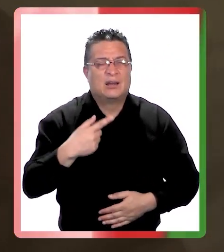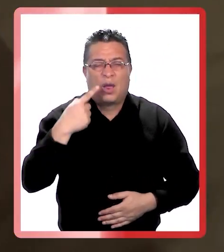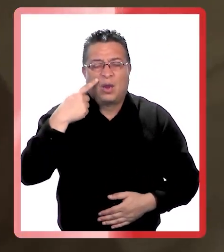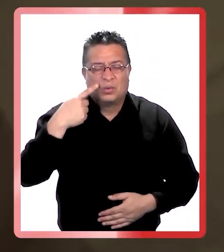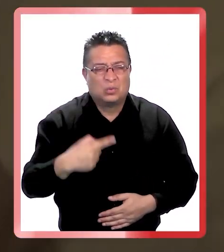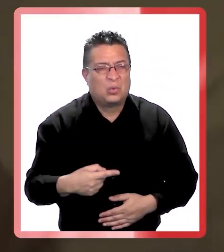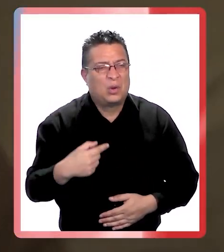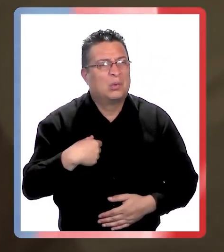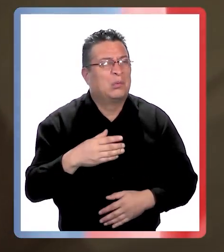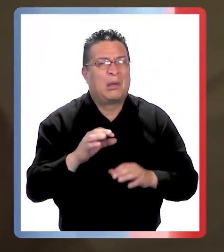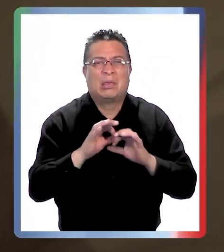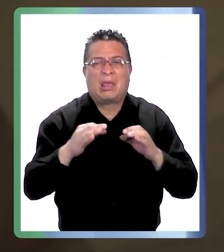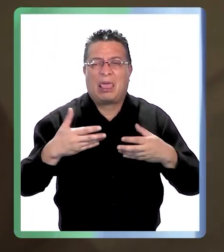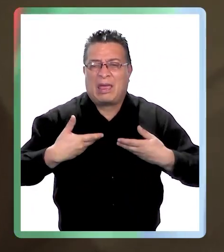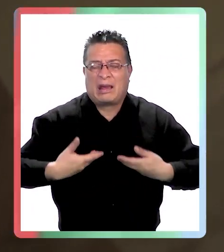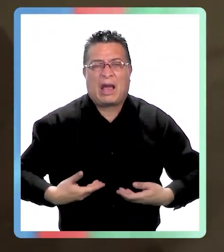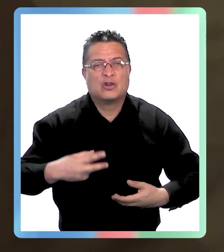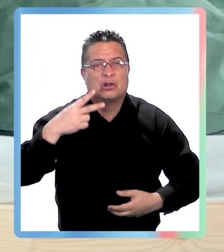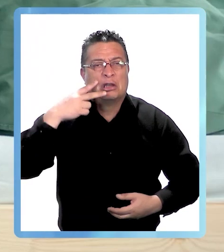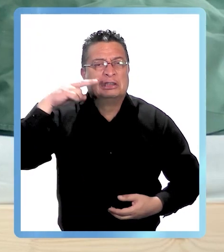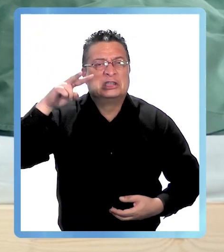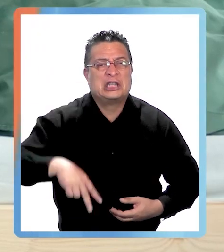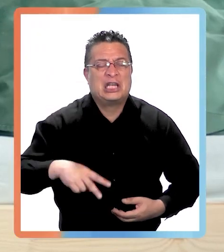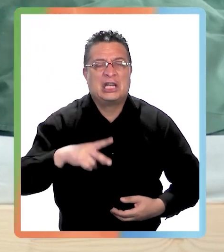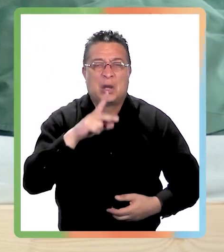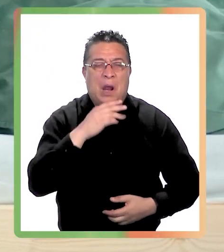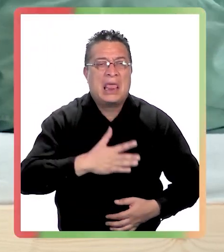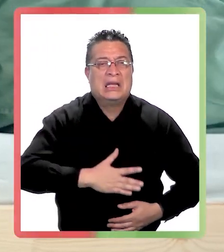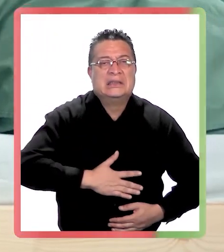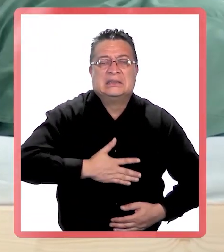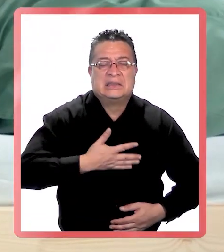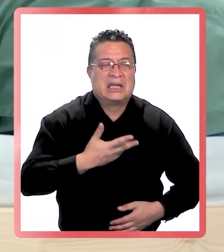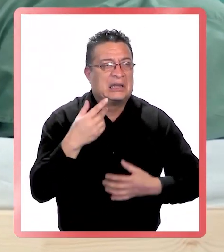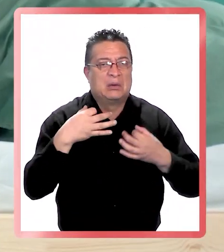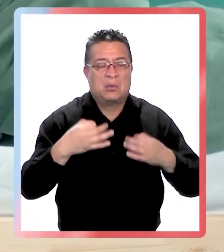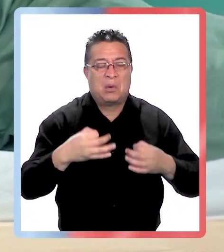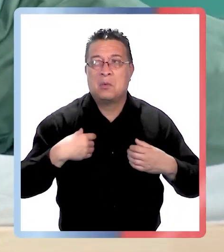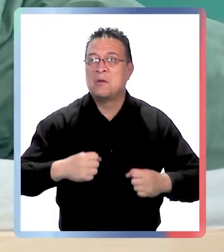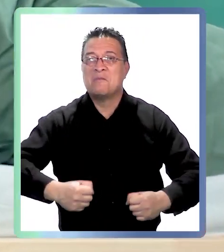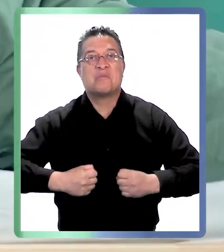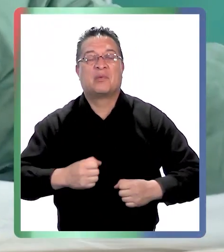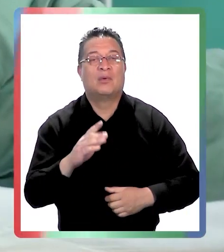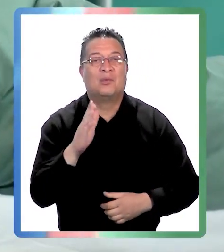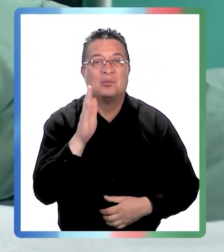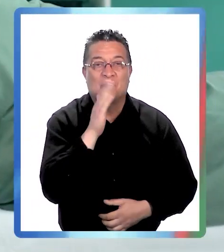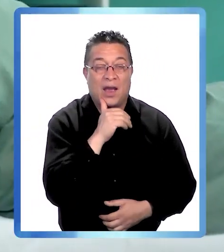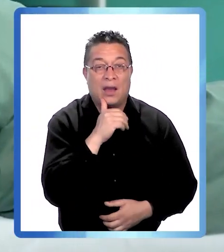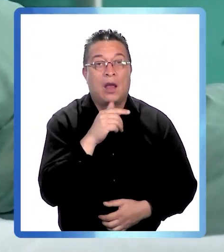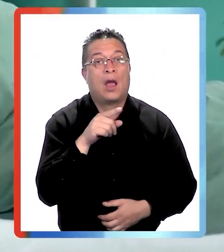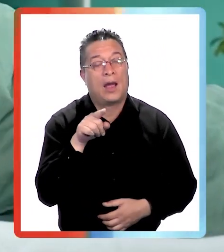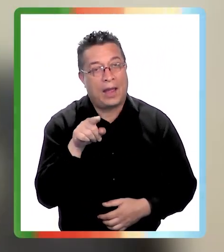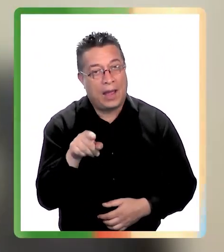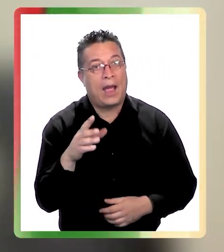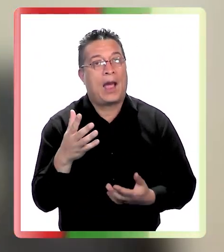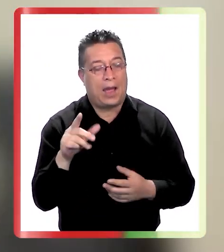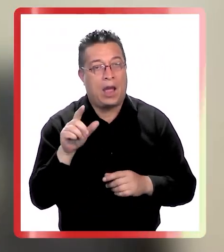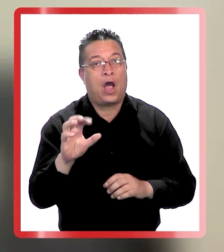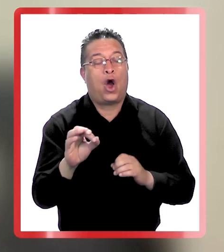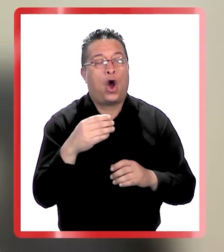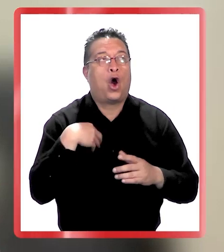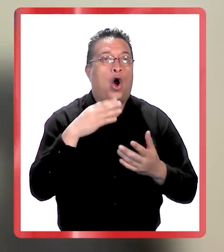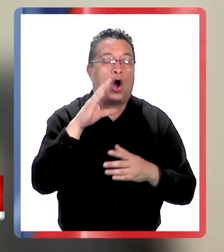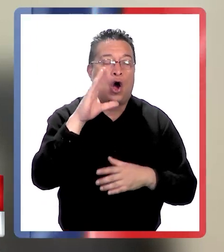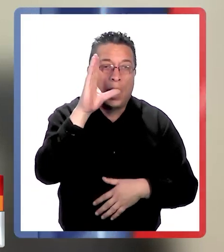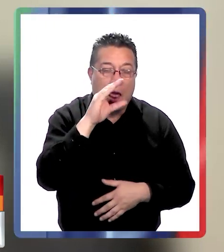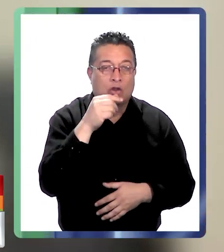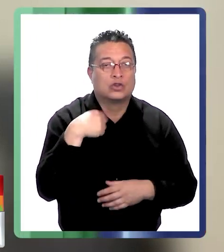mi sueño, a pesar de haber dormido ciertas horas indicadas, no fue un sueño reparador, o durante el sueño mi pareja, por ejemplo,